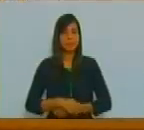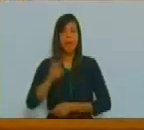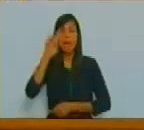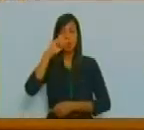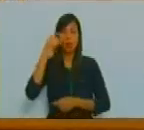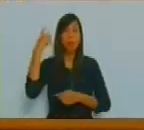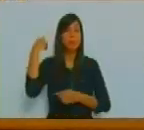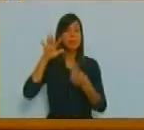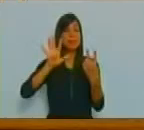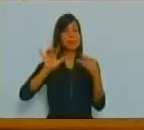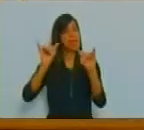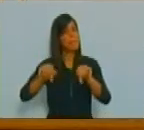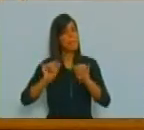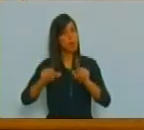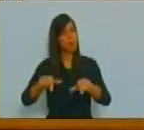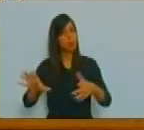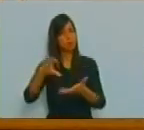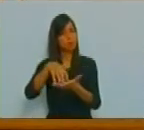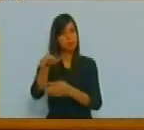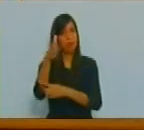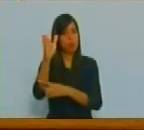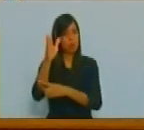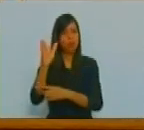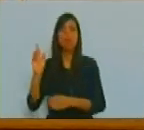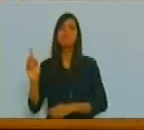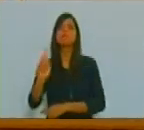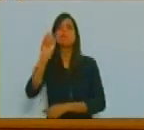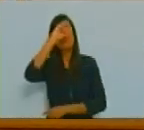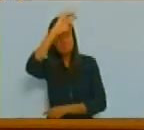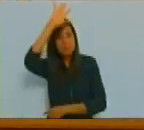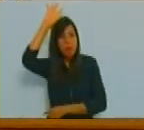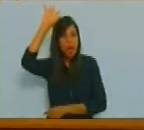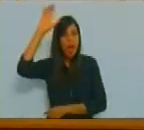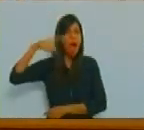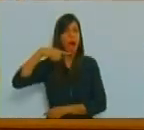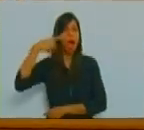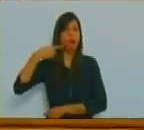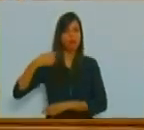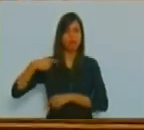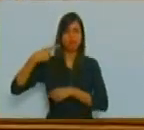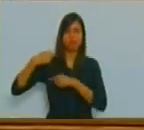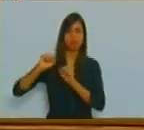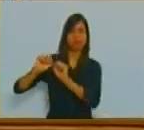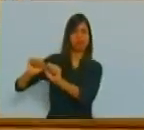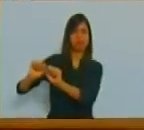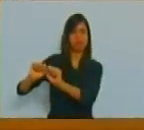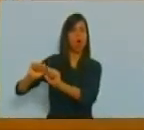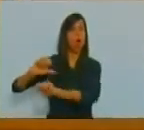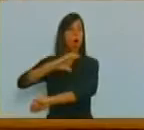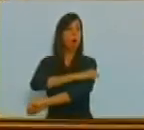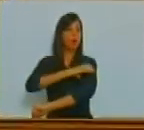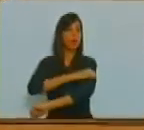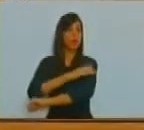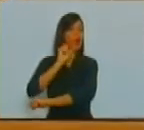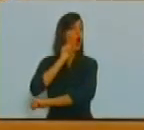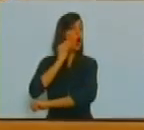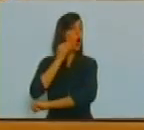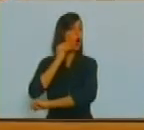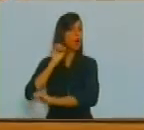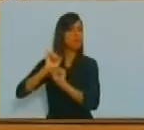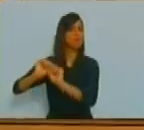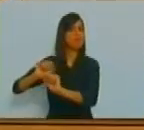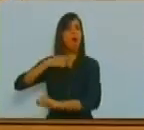este mismo palacio legislativo se enfrentó a los pichones del fascismo y les dio lección